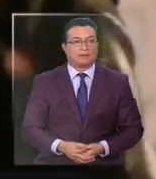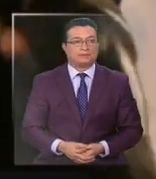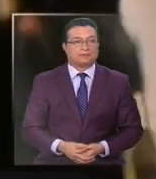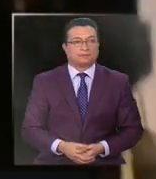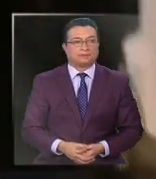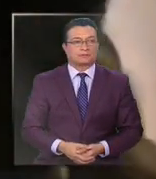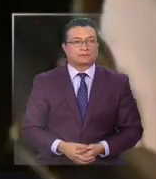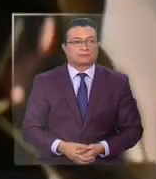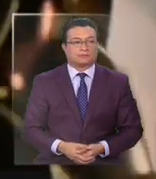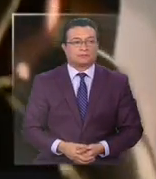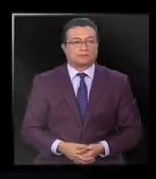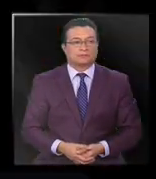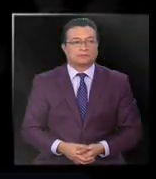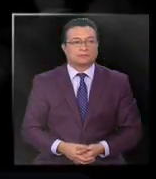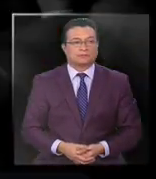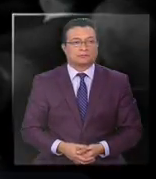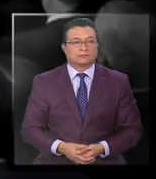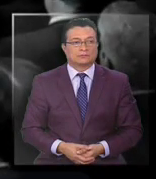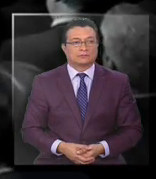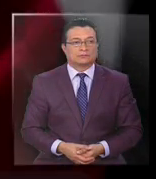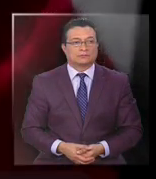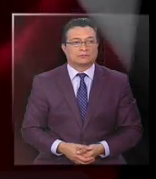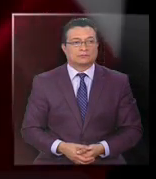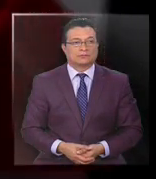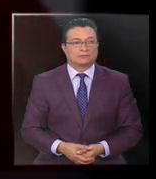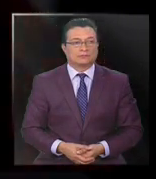I'll do it myself.